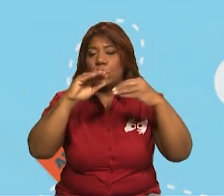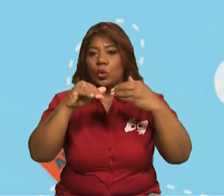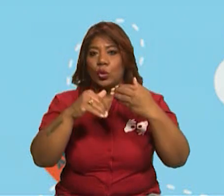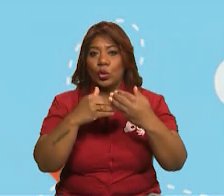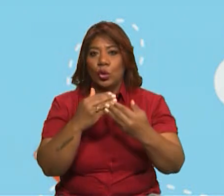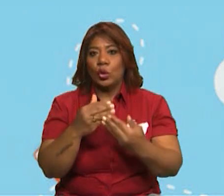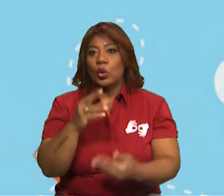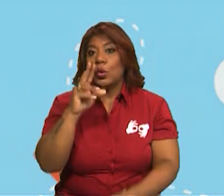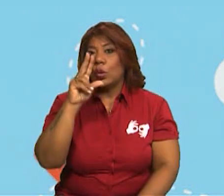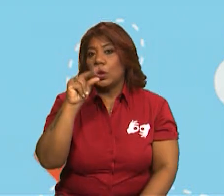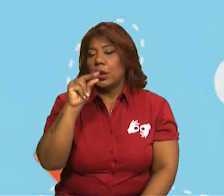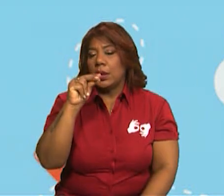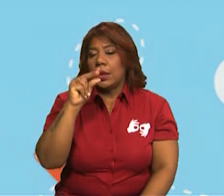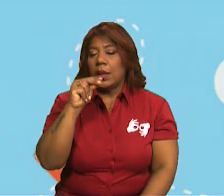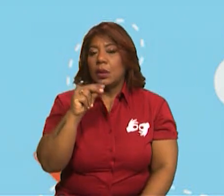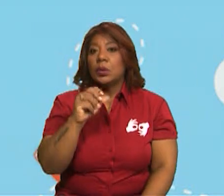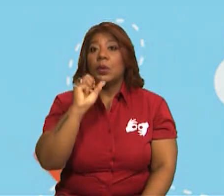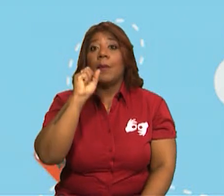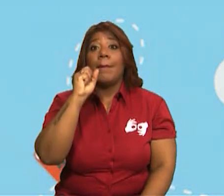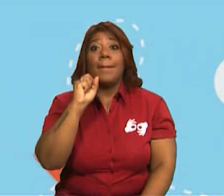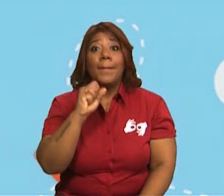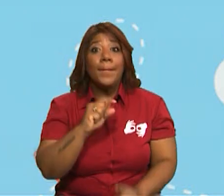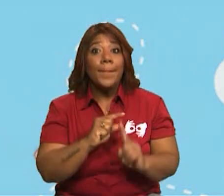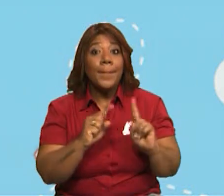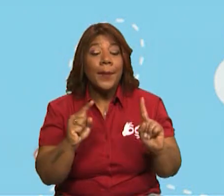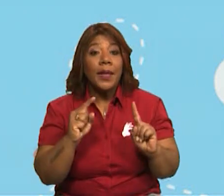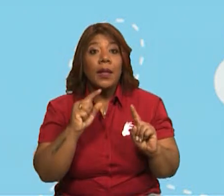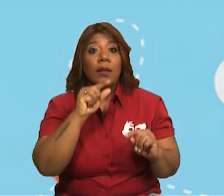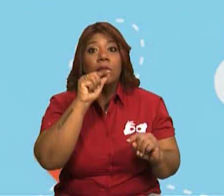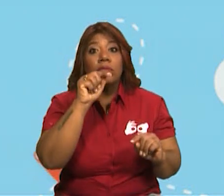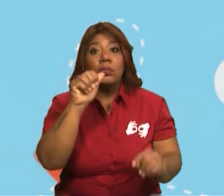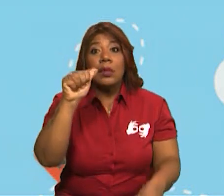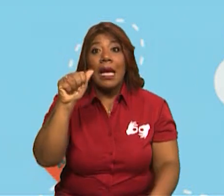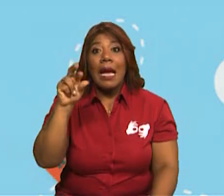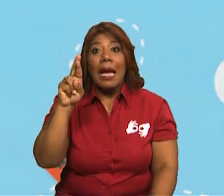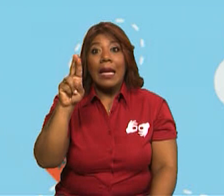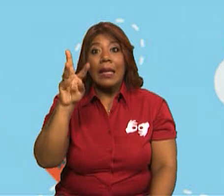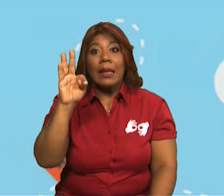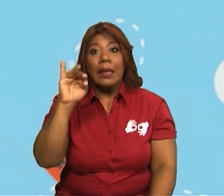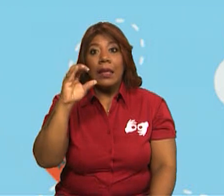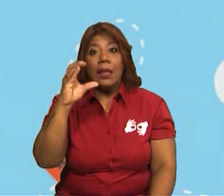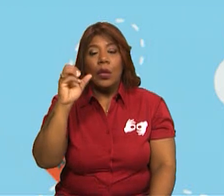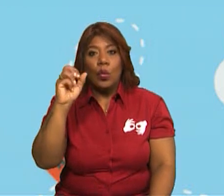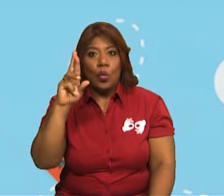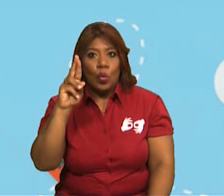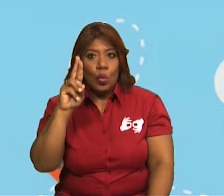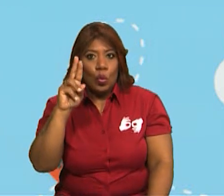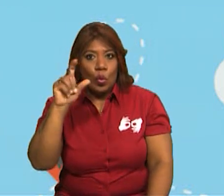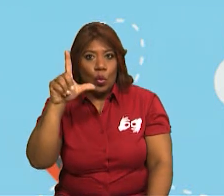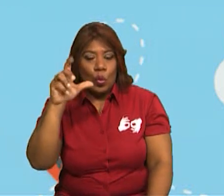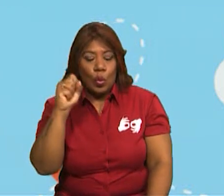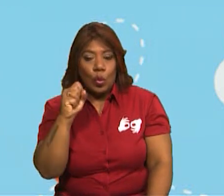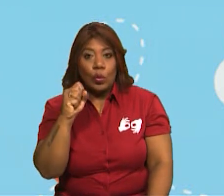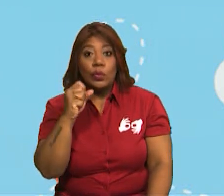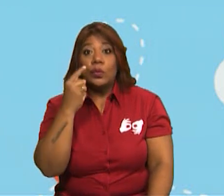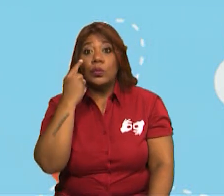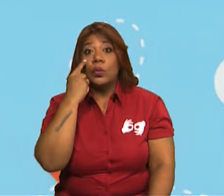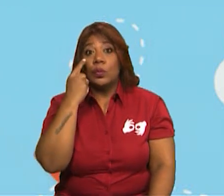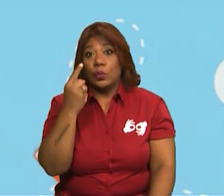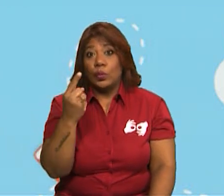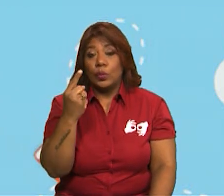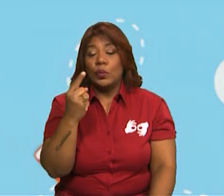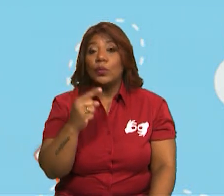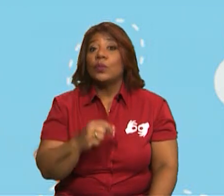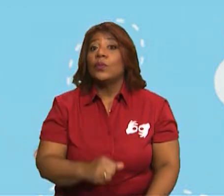embargo, debemos saber diferenciar cuando encontramos algunos de estos elementos en la oración. Por ejemplo, tenemos